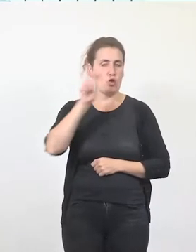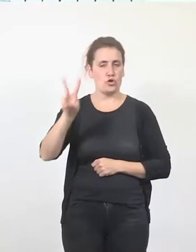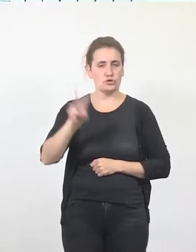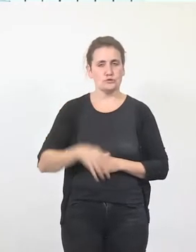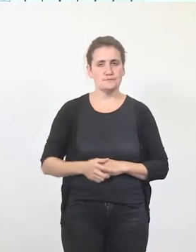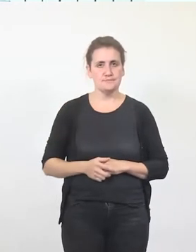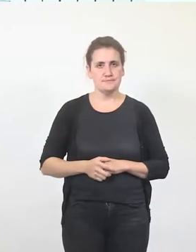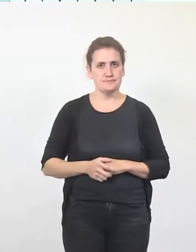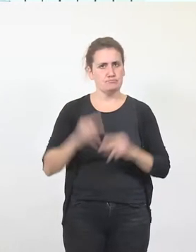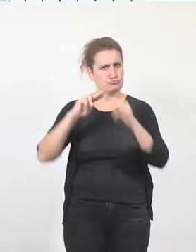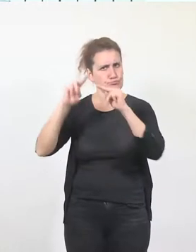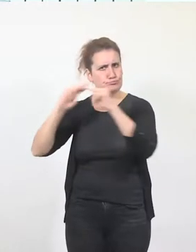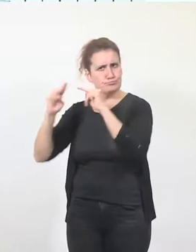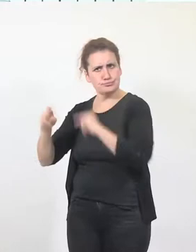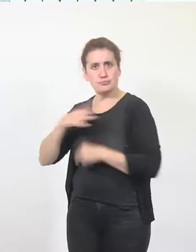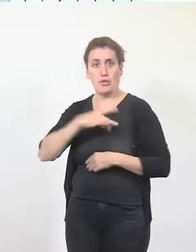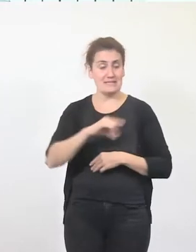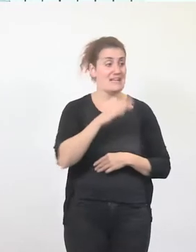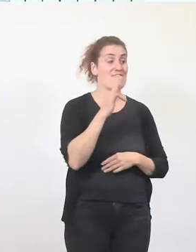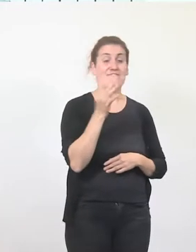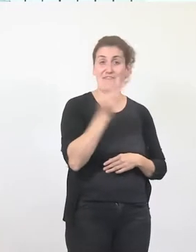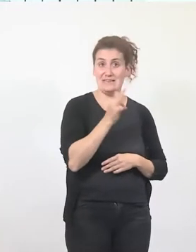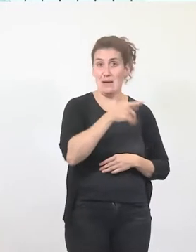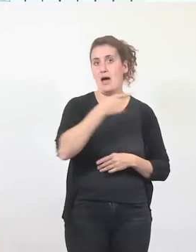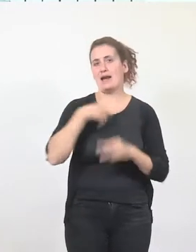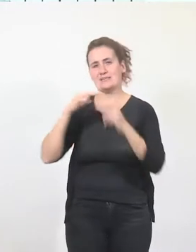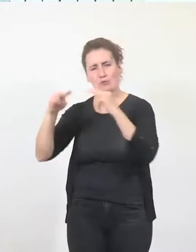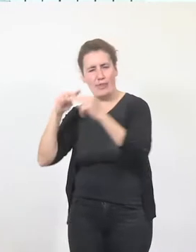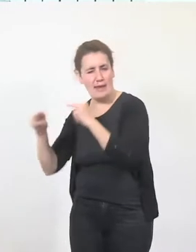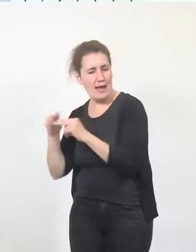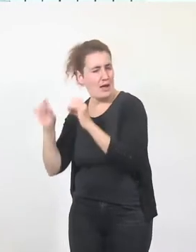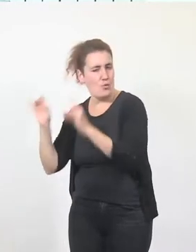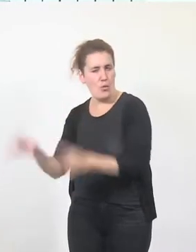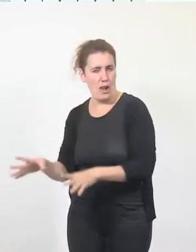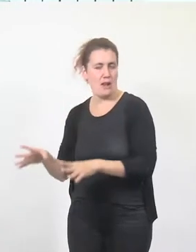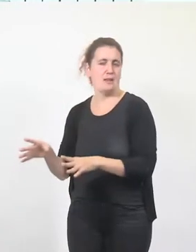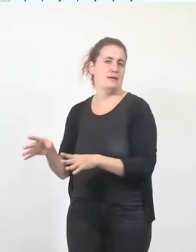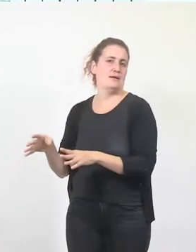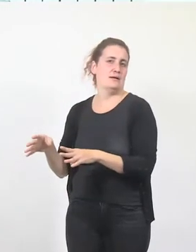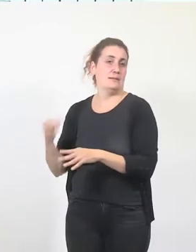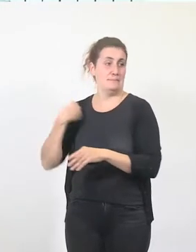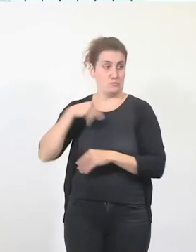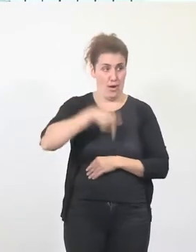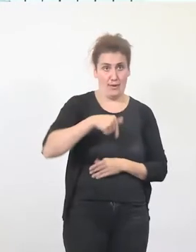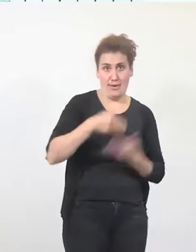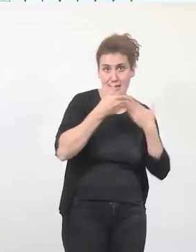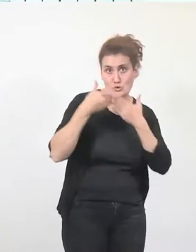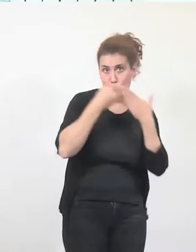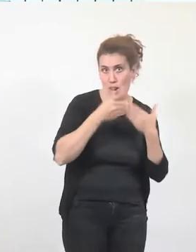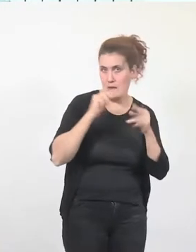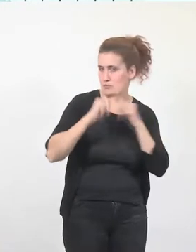600-771512. Y la responderá Fatma, como va a continuar respondiendo a las preguntas de esta escuela.